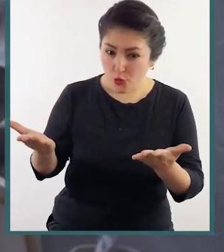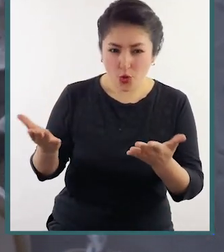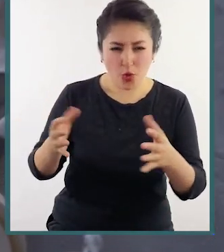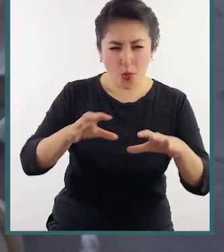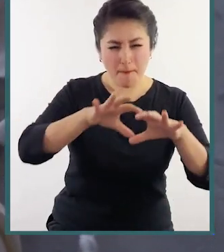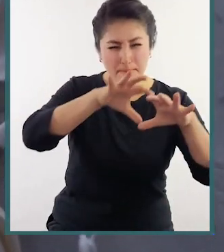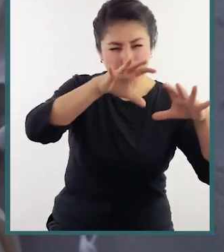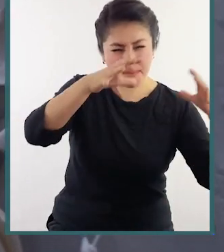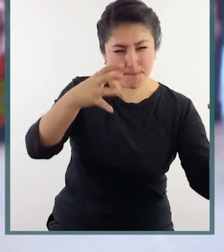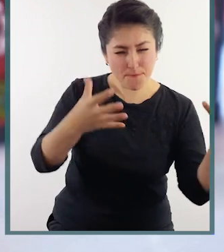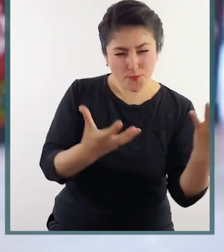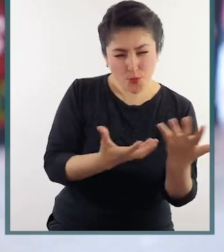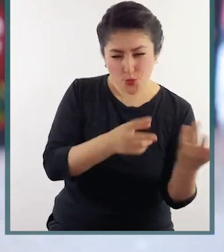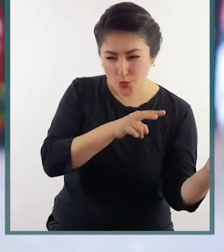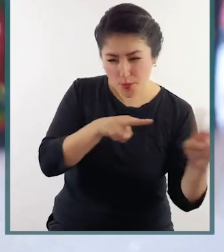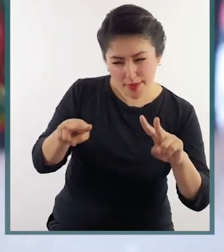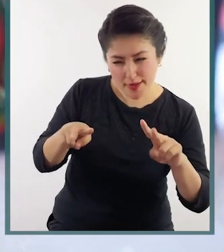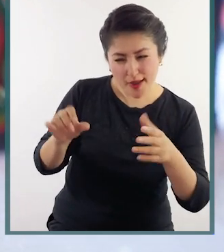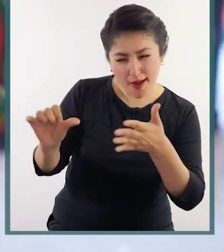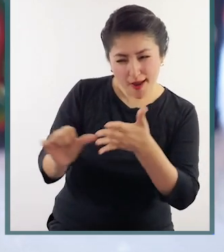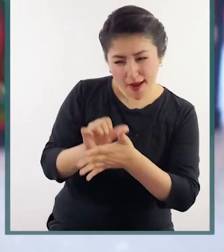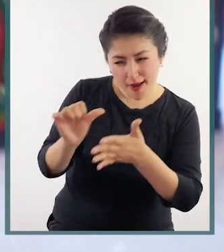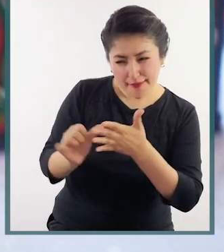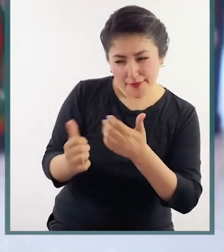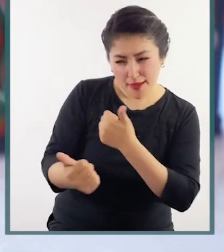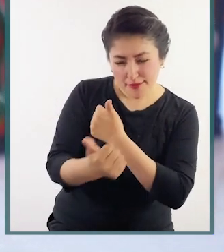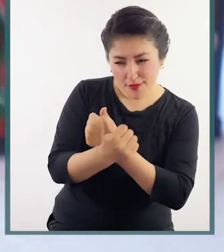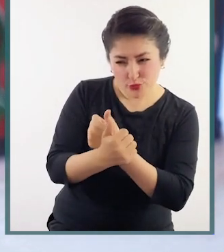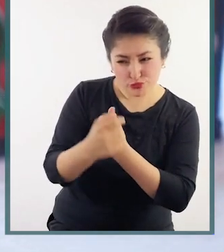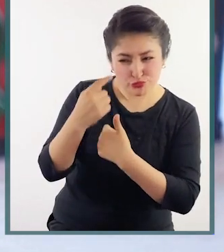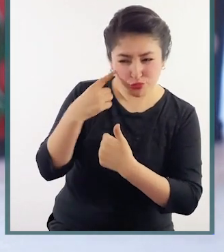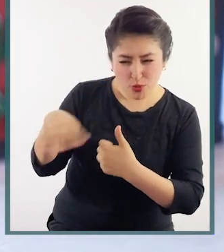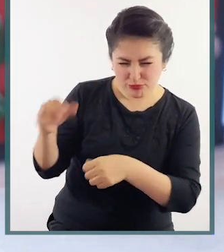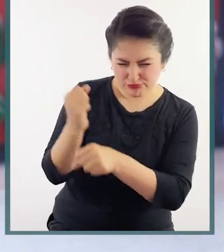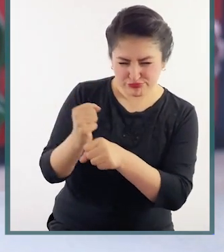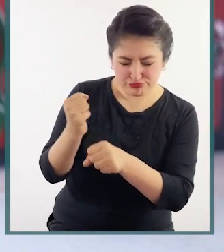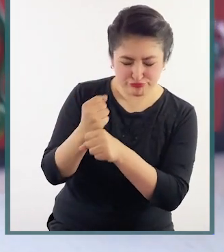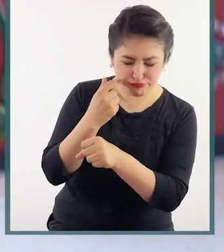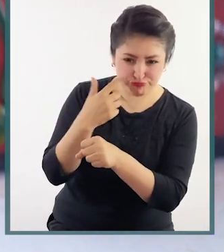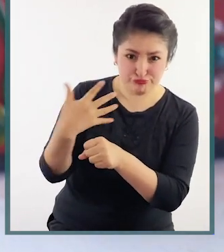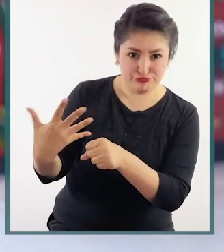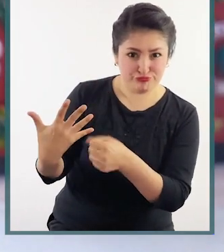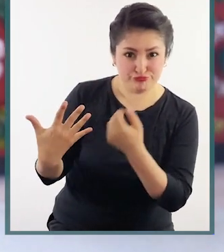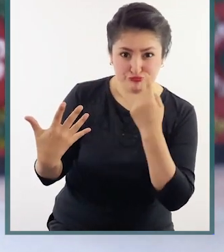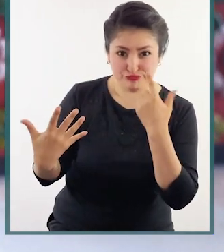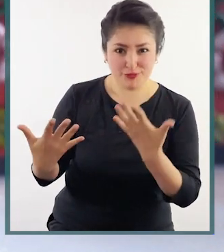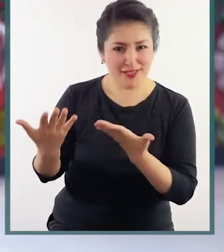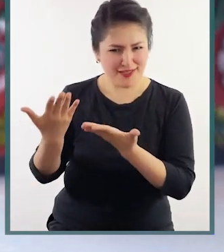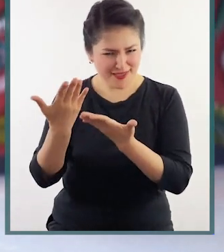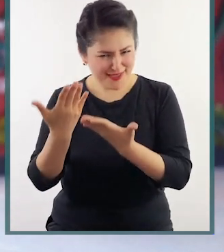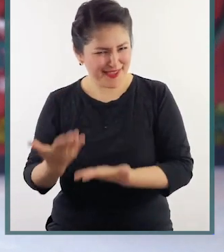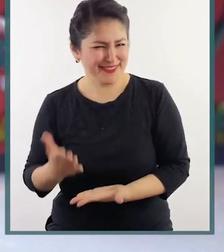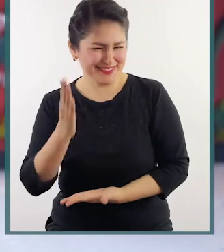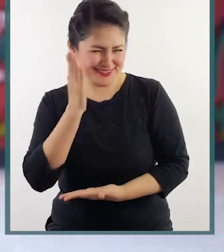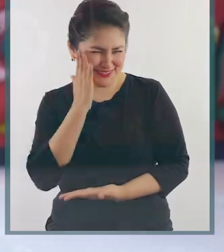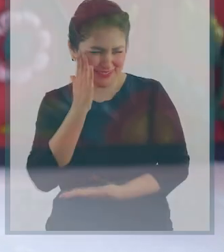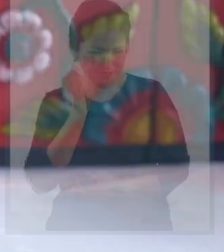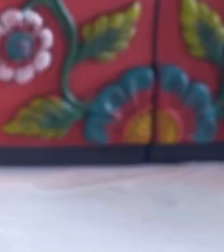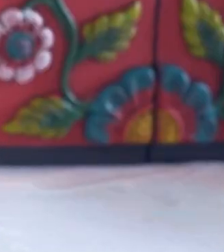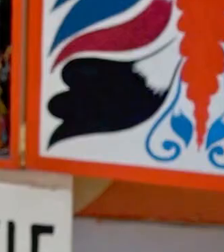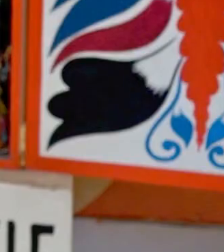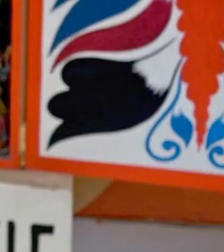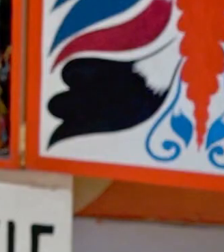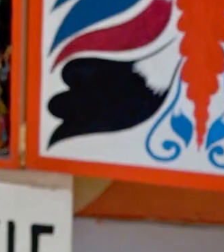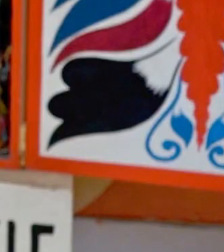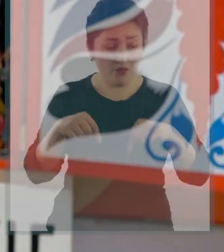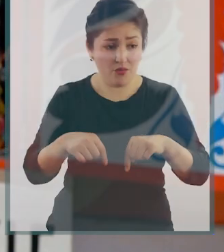conocer a todo el mundo el arte ayacuchano y el hermoso trabajo de nuestros artesanos. Así lo sabe el maestro Taucusi.